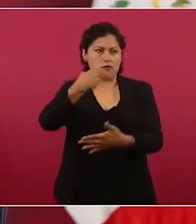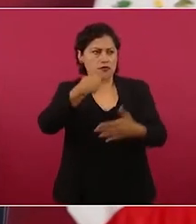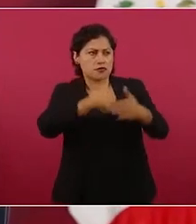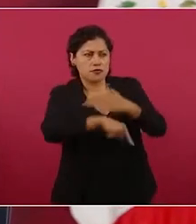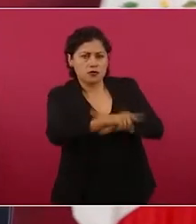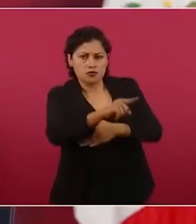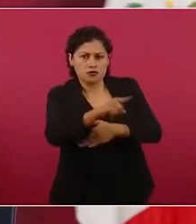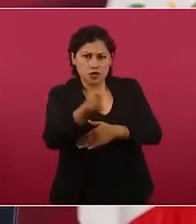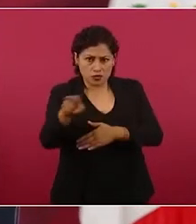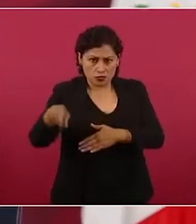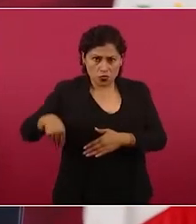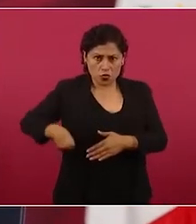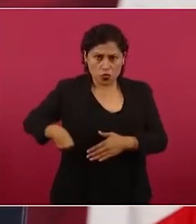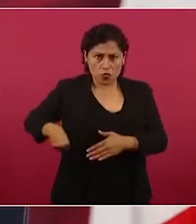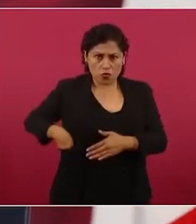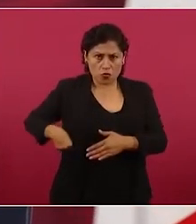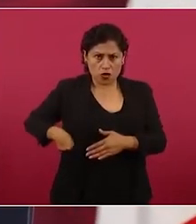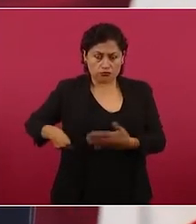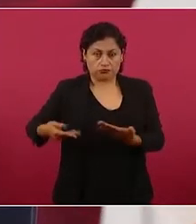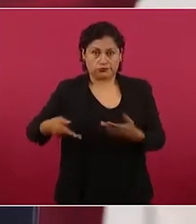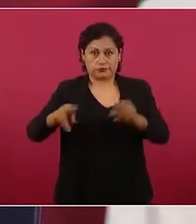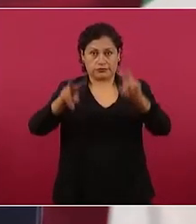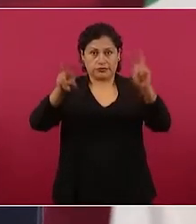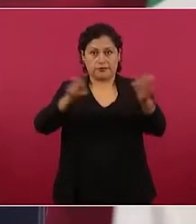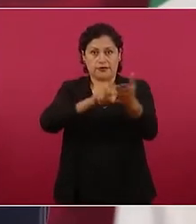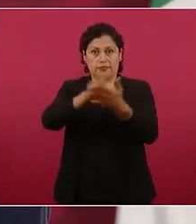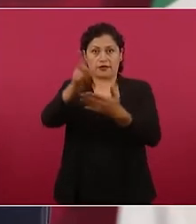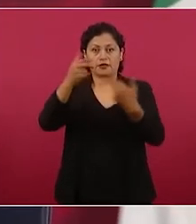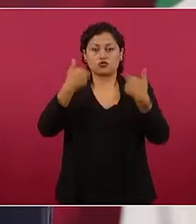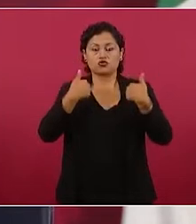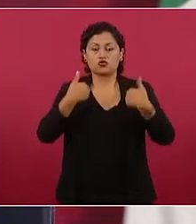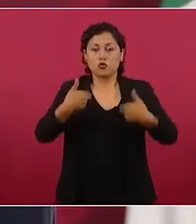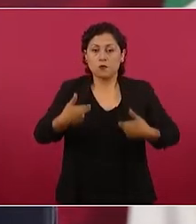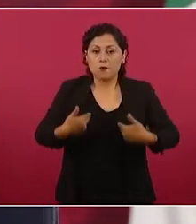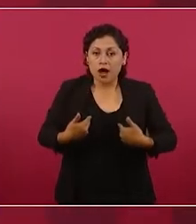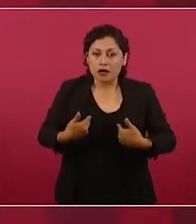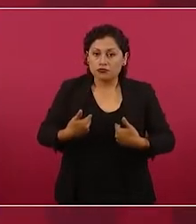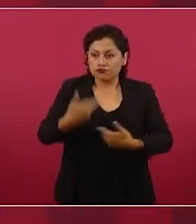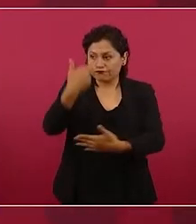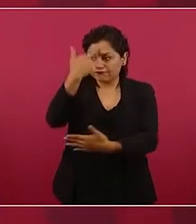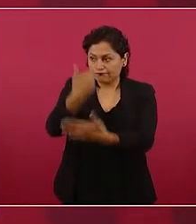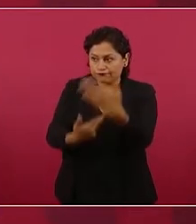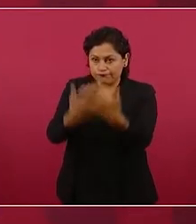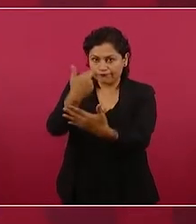de derechos humanos en el mundo, y además